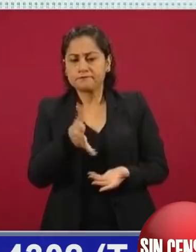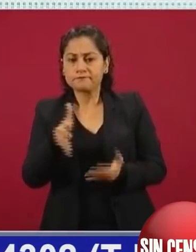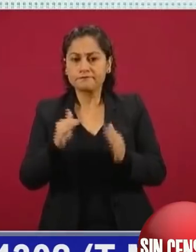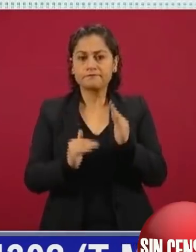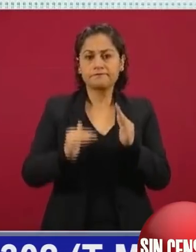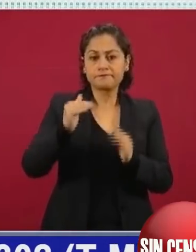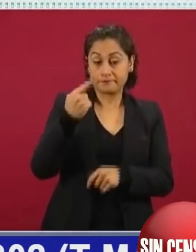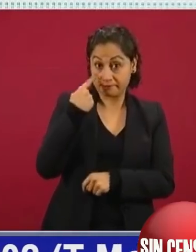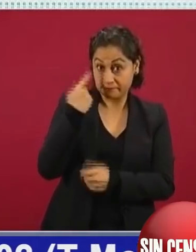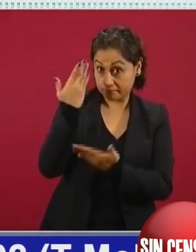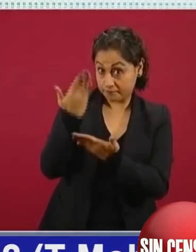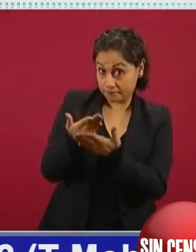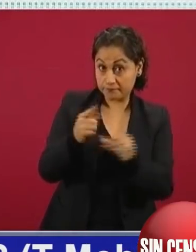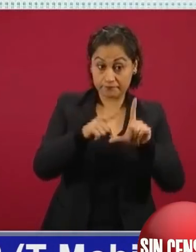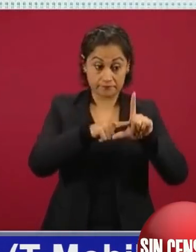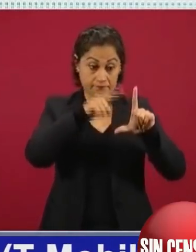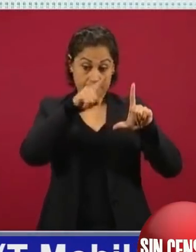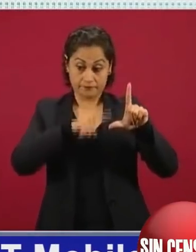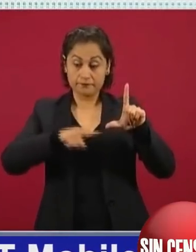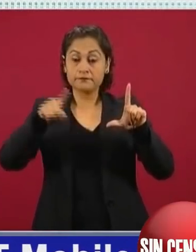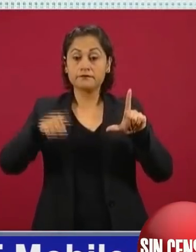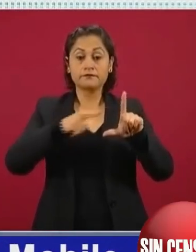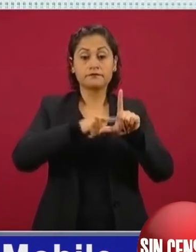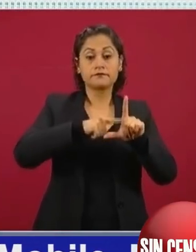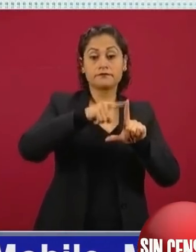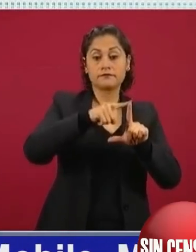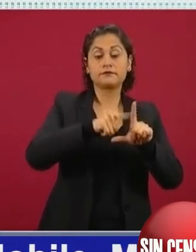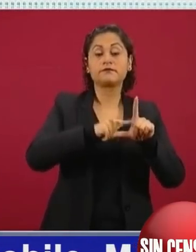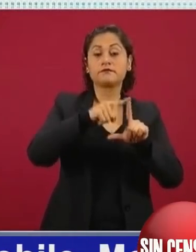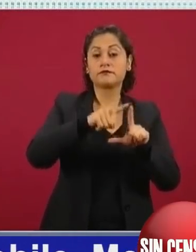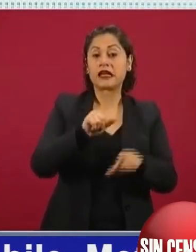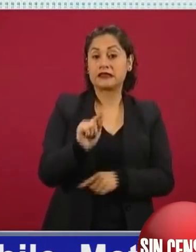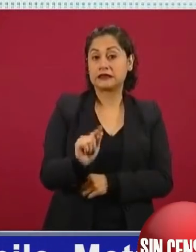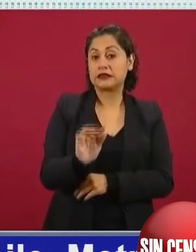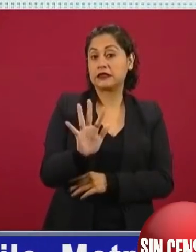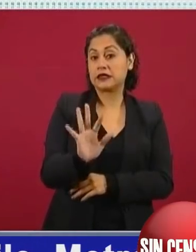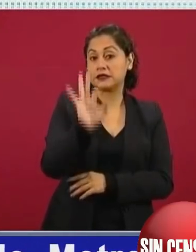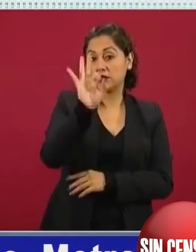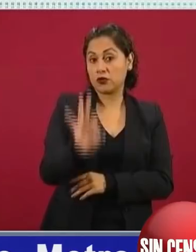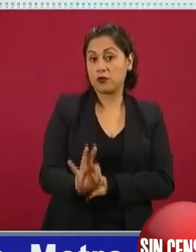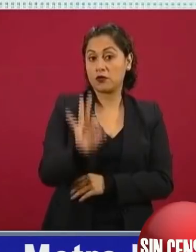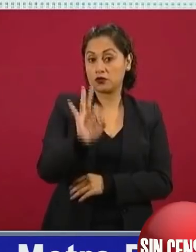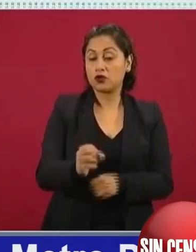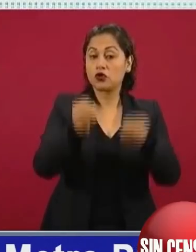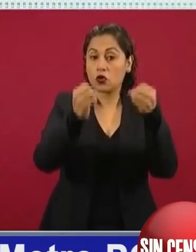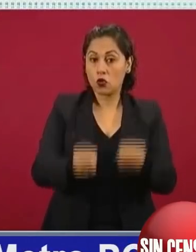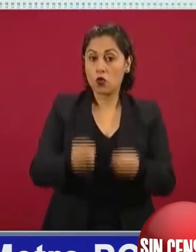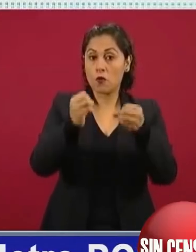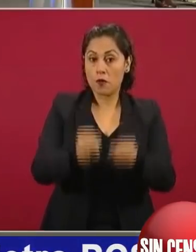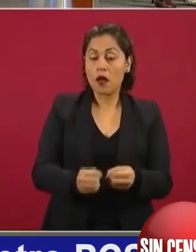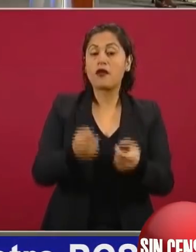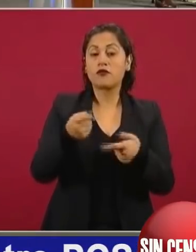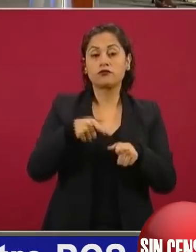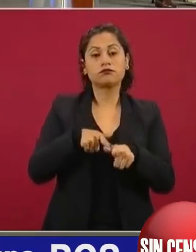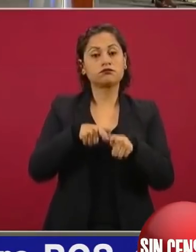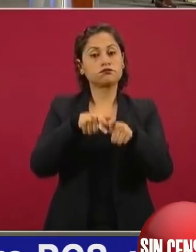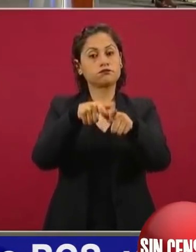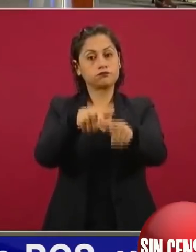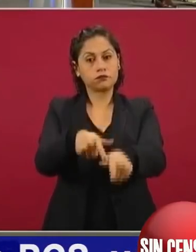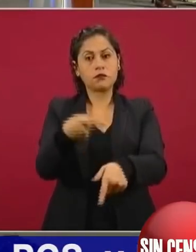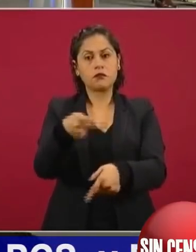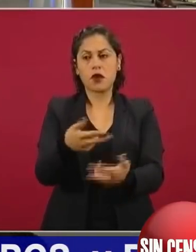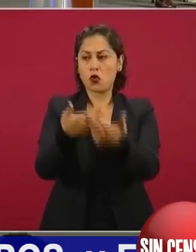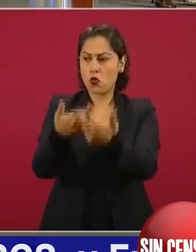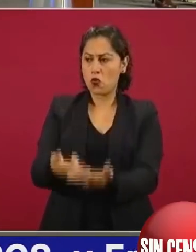ver la escala, por cierto, aquí tenemos cerca de 75 camas que están ocupadas, se mantienen estables y tiene buena reserva hospitalaria.